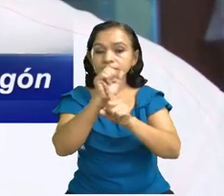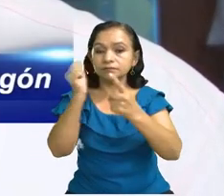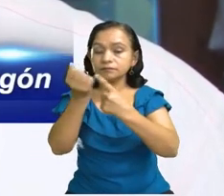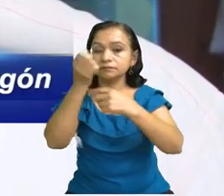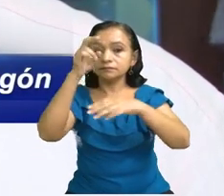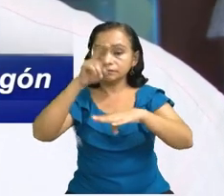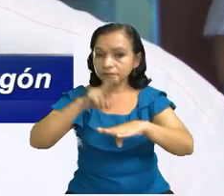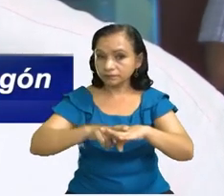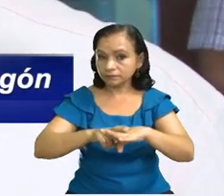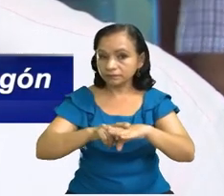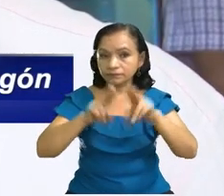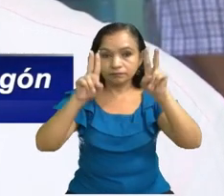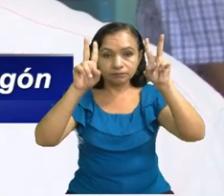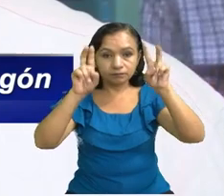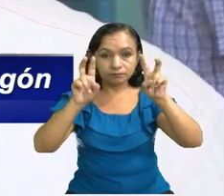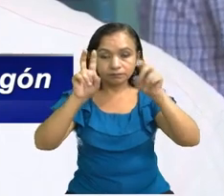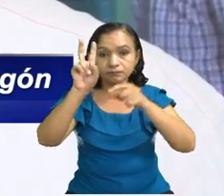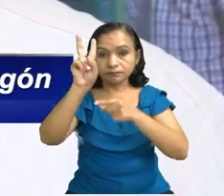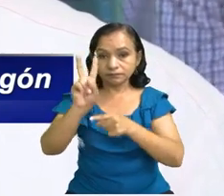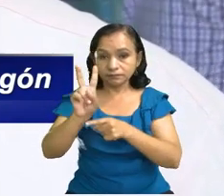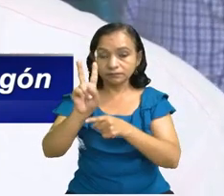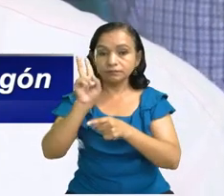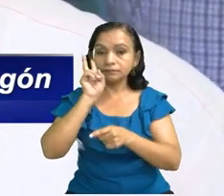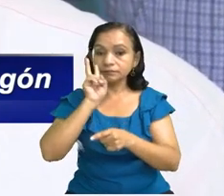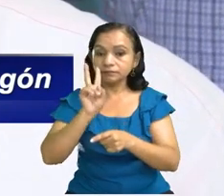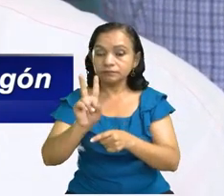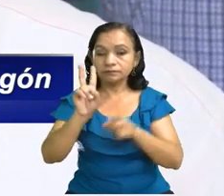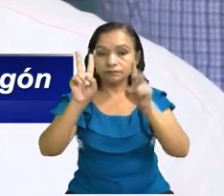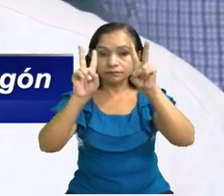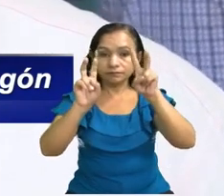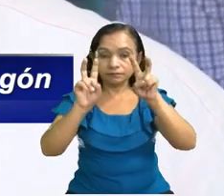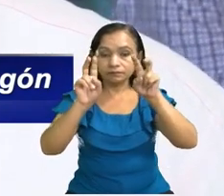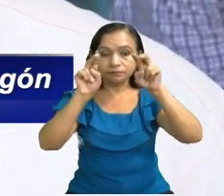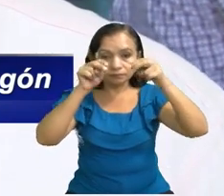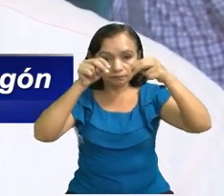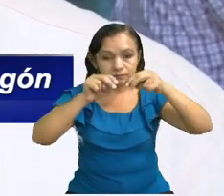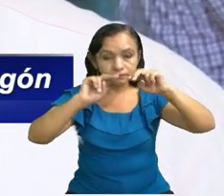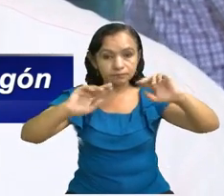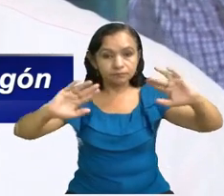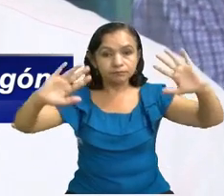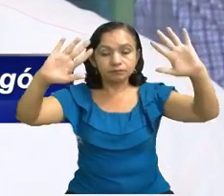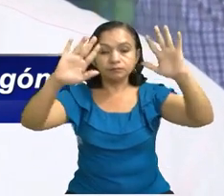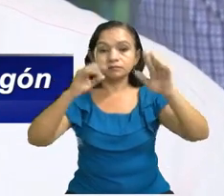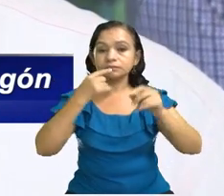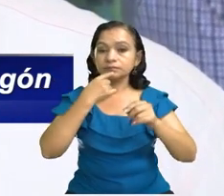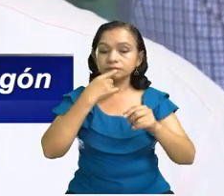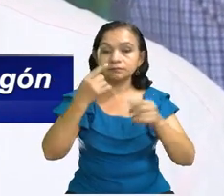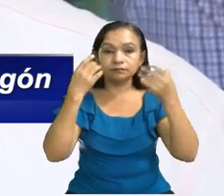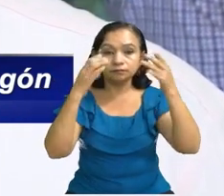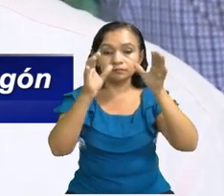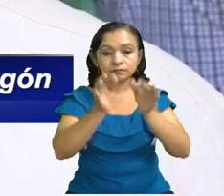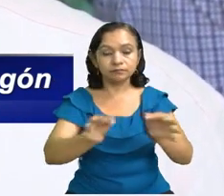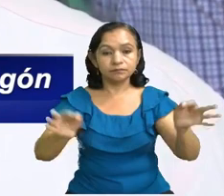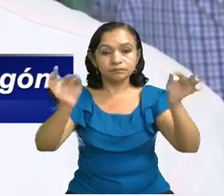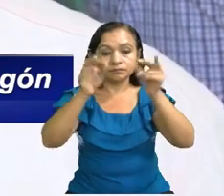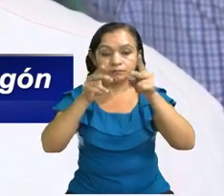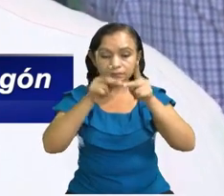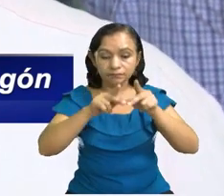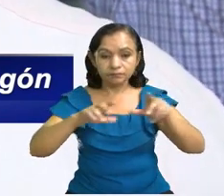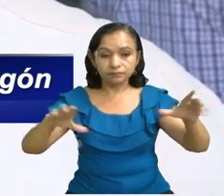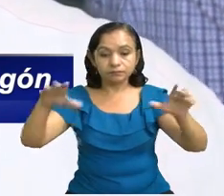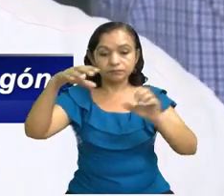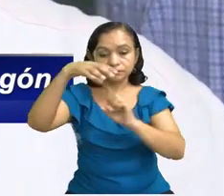Nacional, en el tema 2, que tiene que ver con los temas medioambientales, definimos las prioridades de nuestro plan como